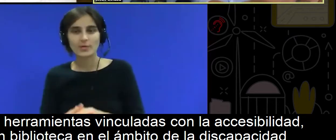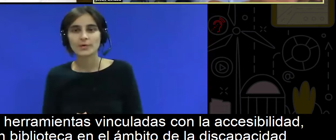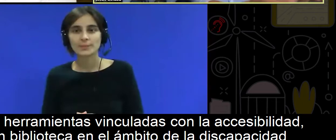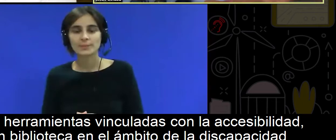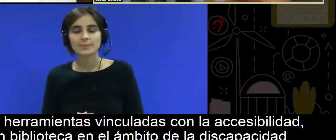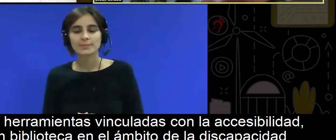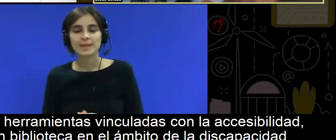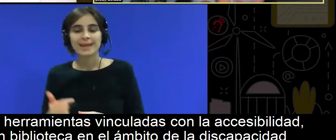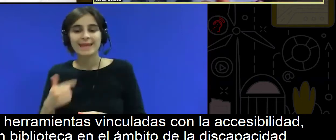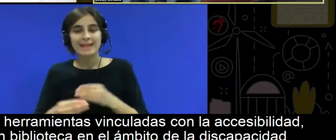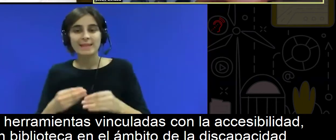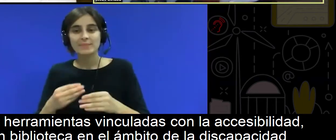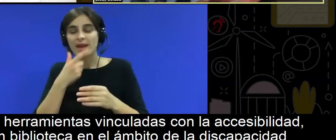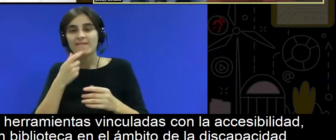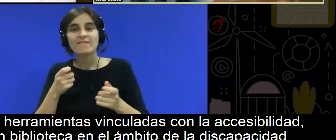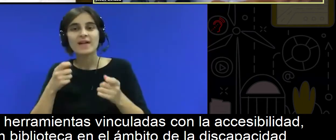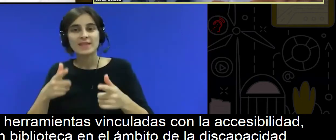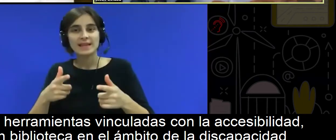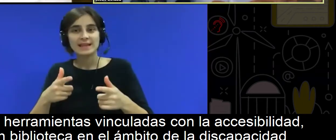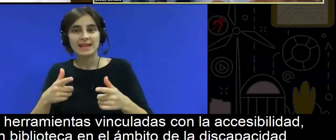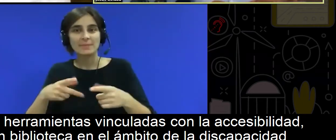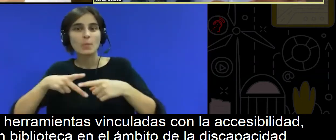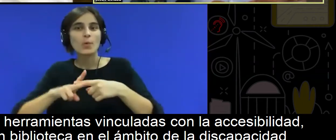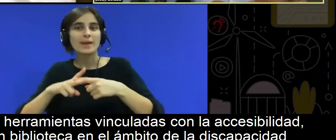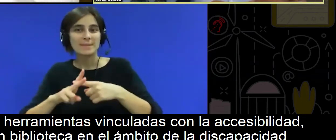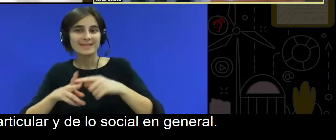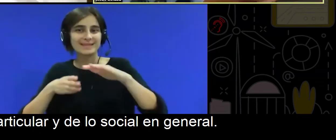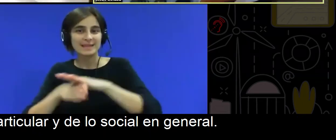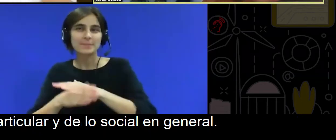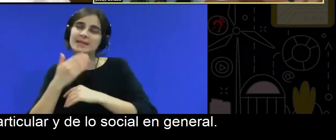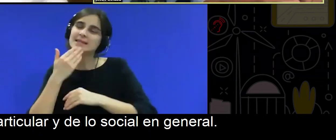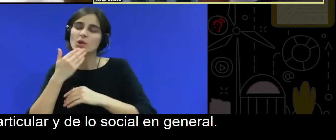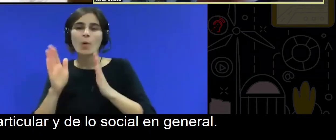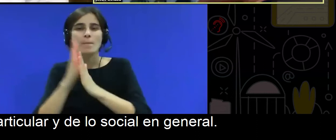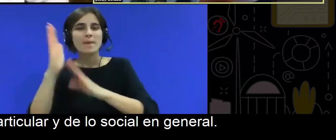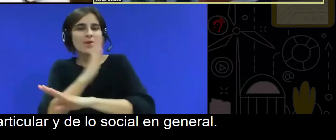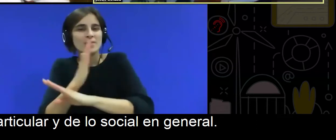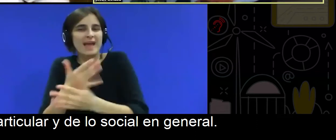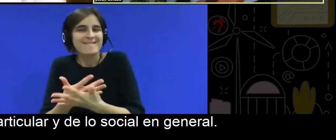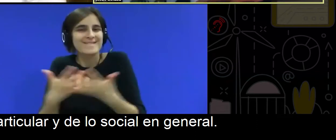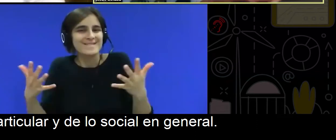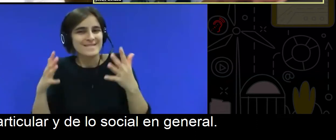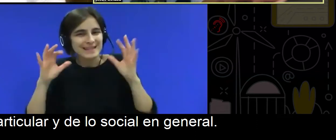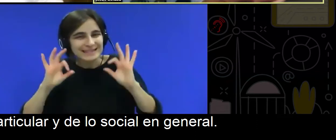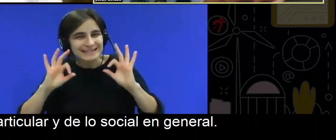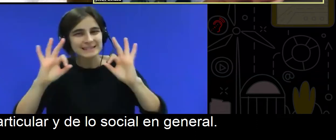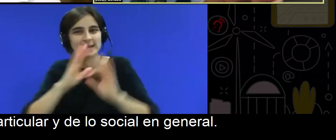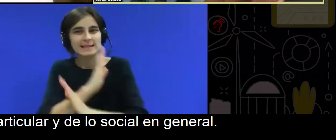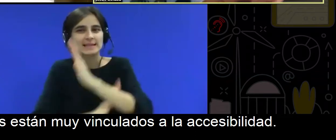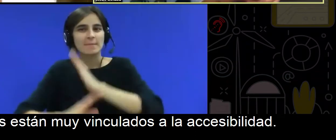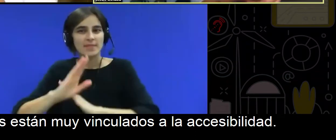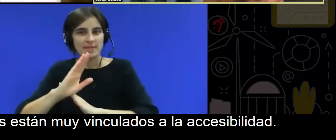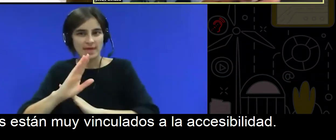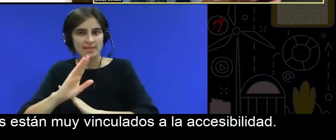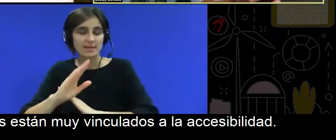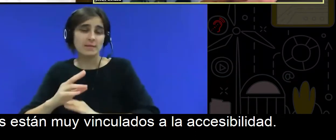accesibilidad, pero es una gran biblioteca en el ámbito de la discapacidad en particular y de lo social en general, ¿no?